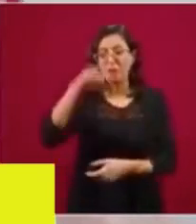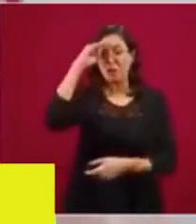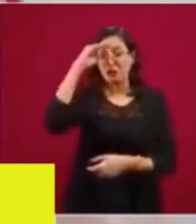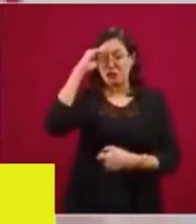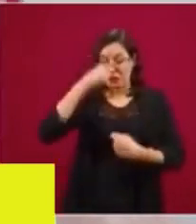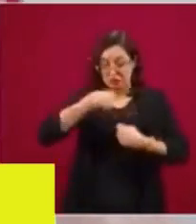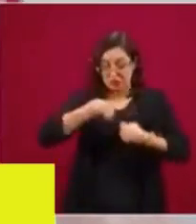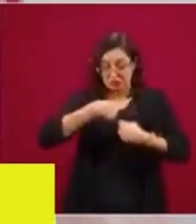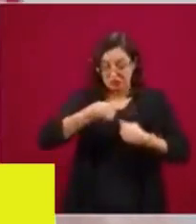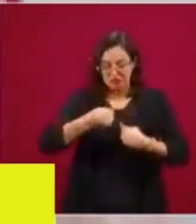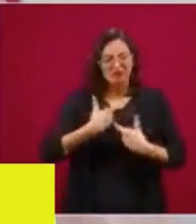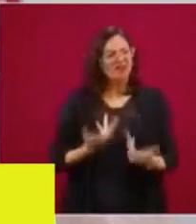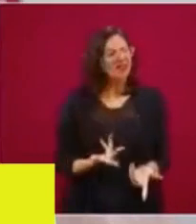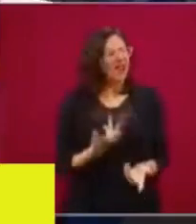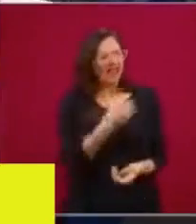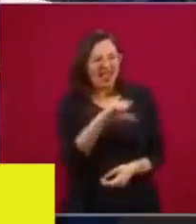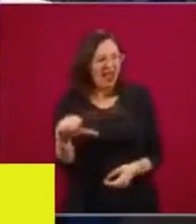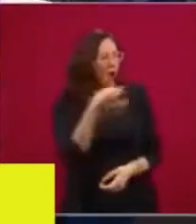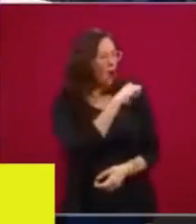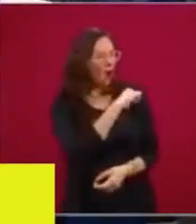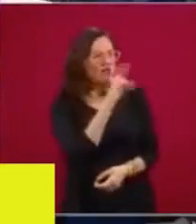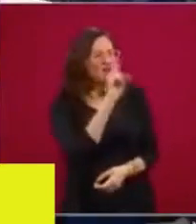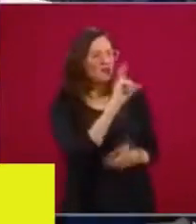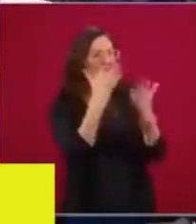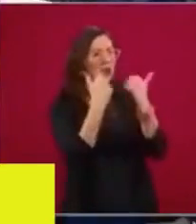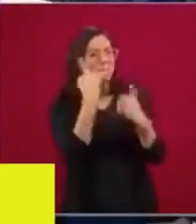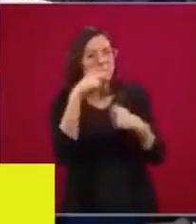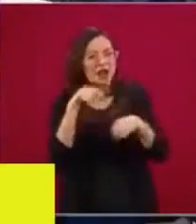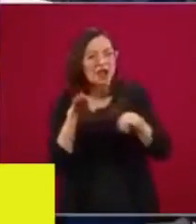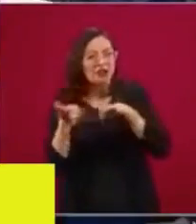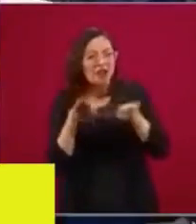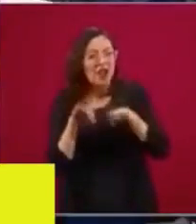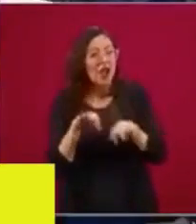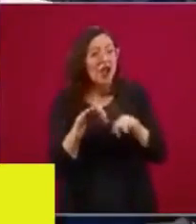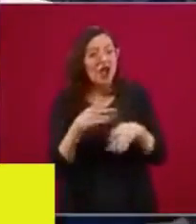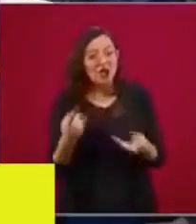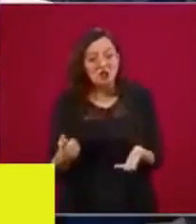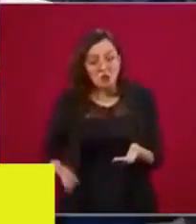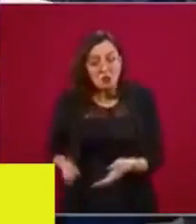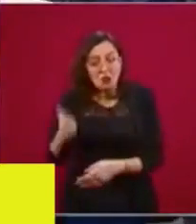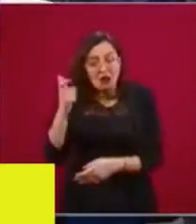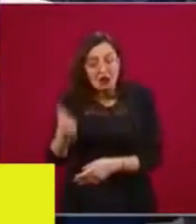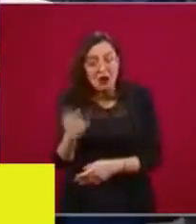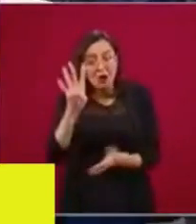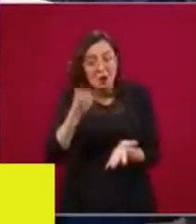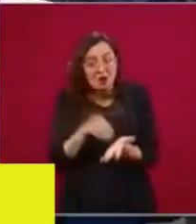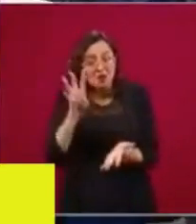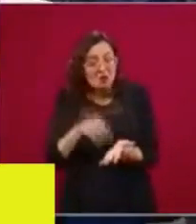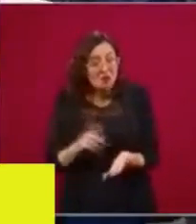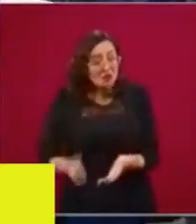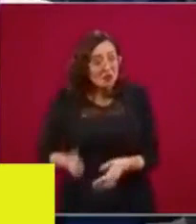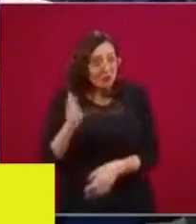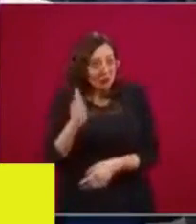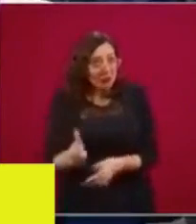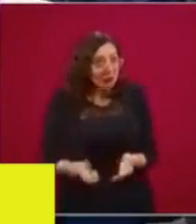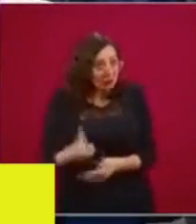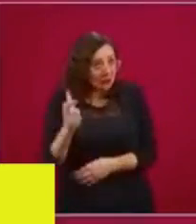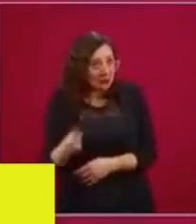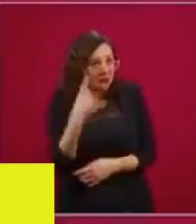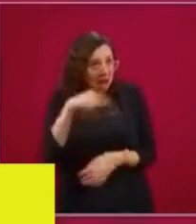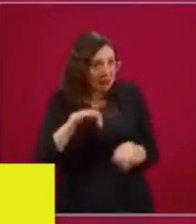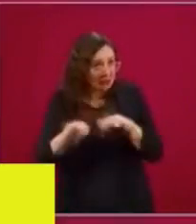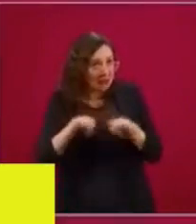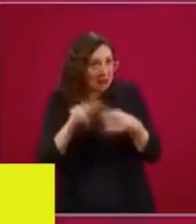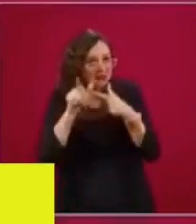Pero no es egoísmo, presidente, es para realizar su trabajo. O sí. Ellos tienen que poner 4,000 pesos para… No va a poner nada. Okay. Esto es